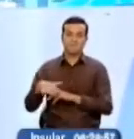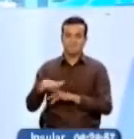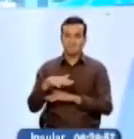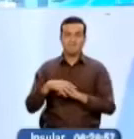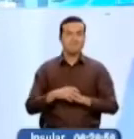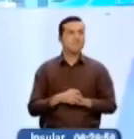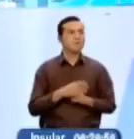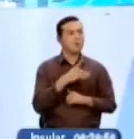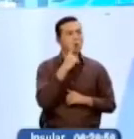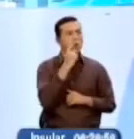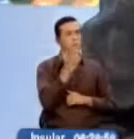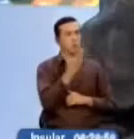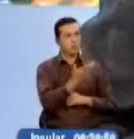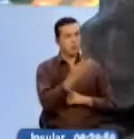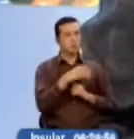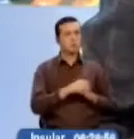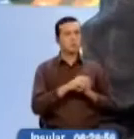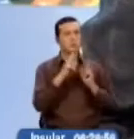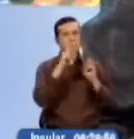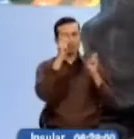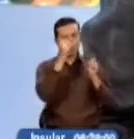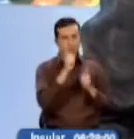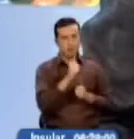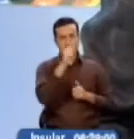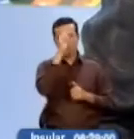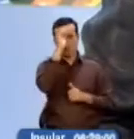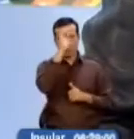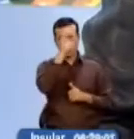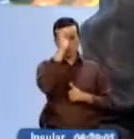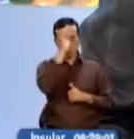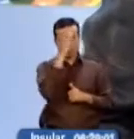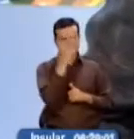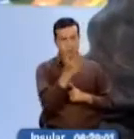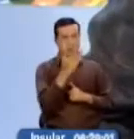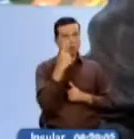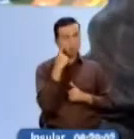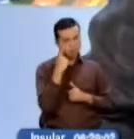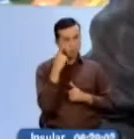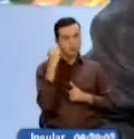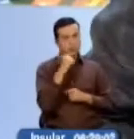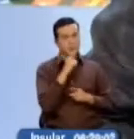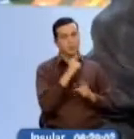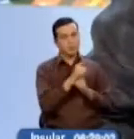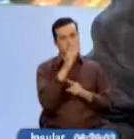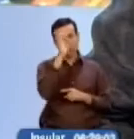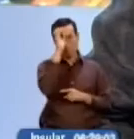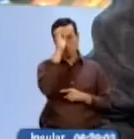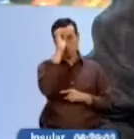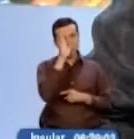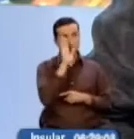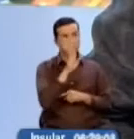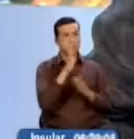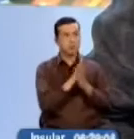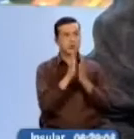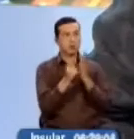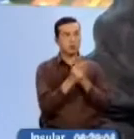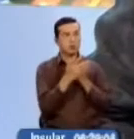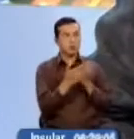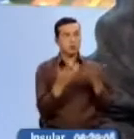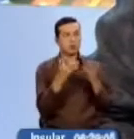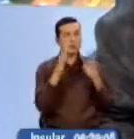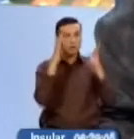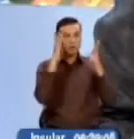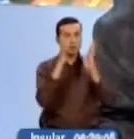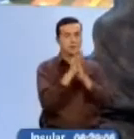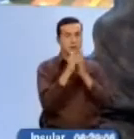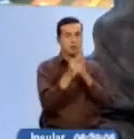gusta su nombre vinculado al arte a la cultura evidentemente dentro de la cultura los libros hablemos